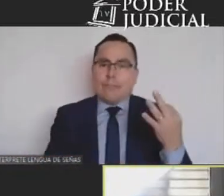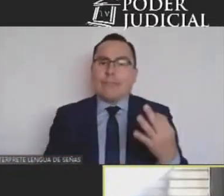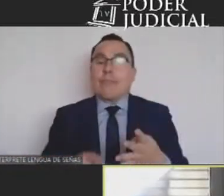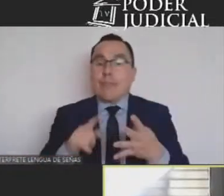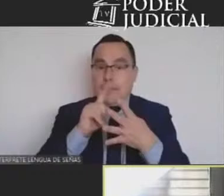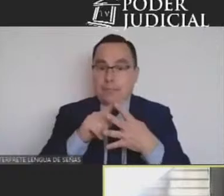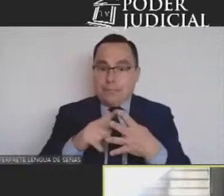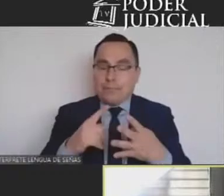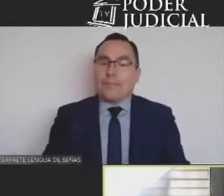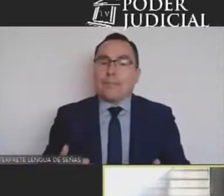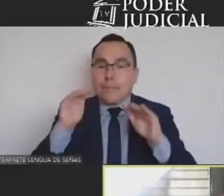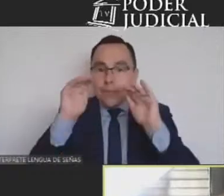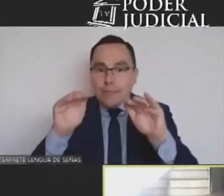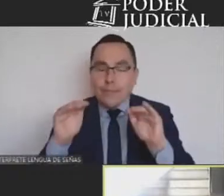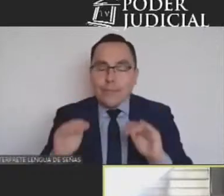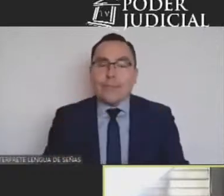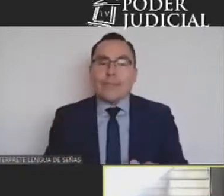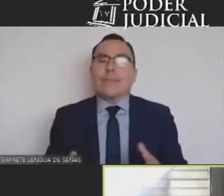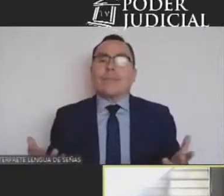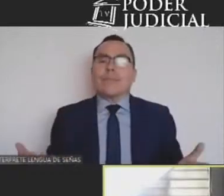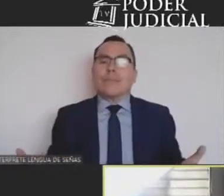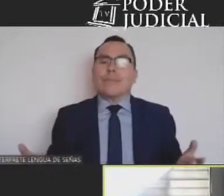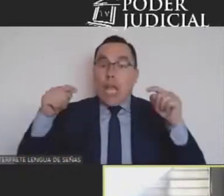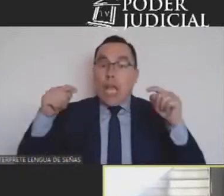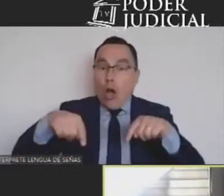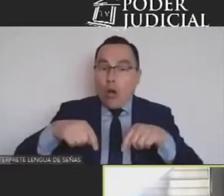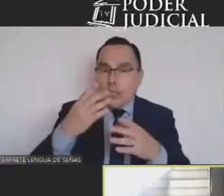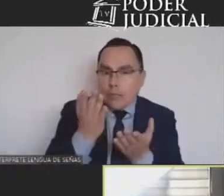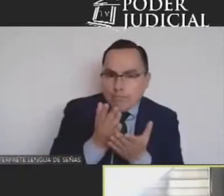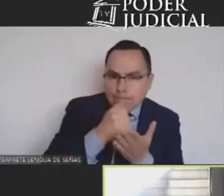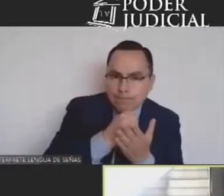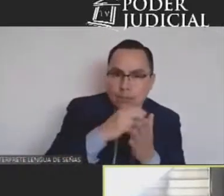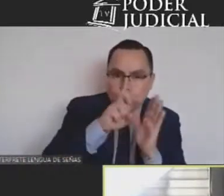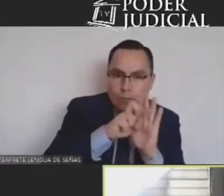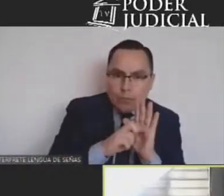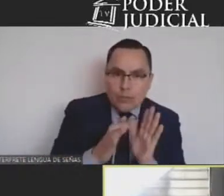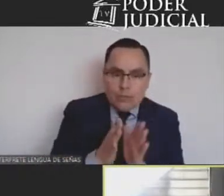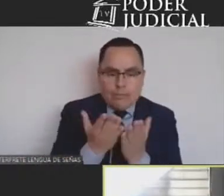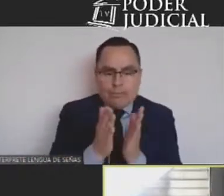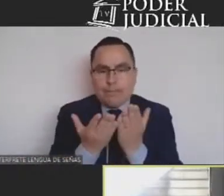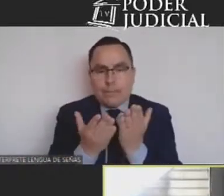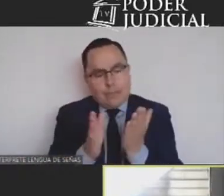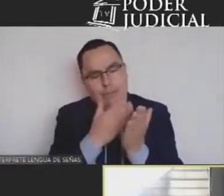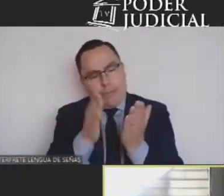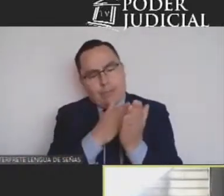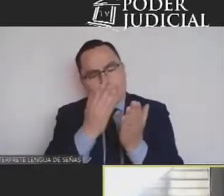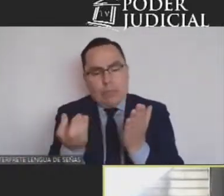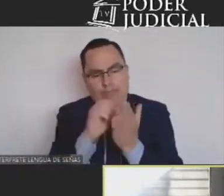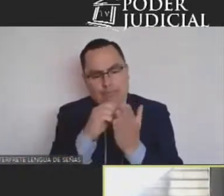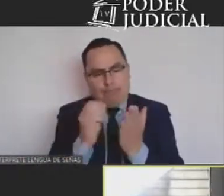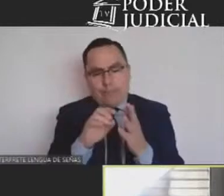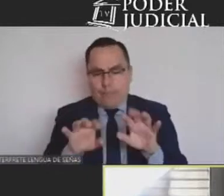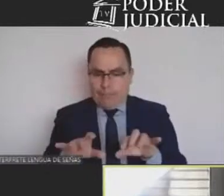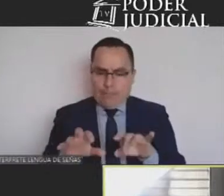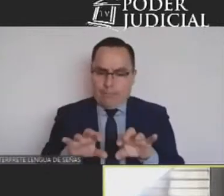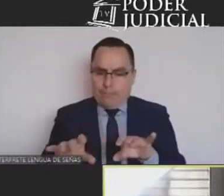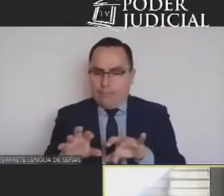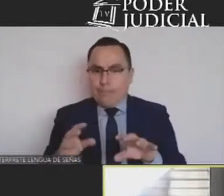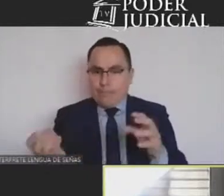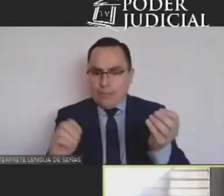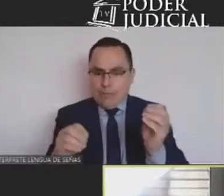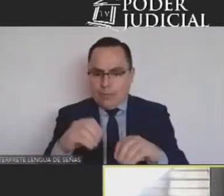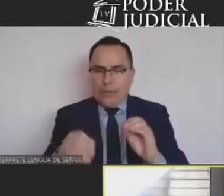También se encuentra en elaboración un instructivo para la gestión de las sugerencias, reclamos